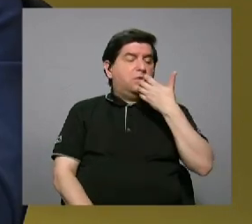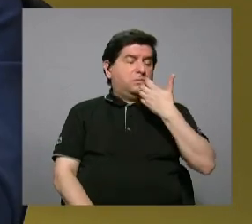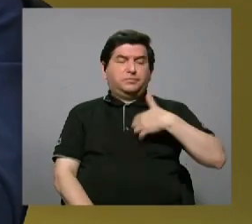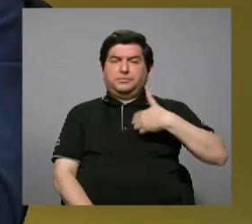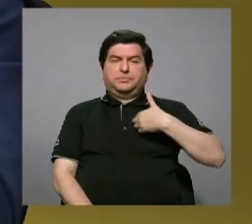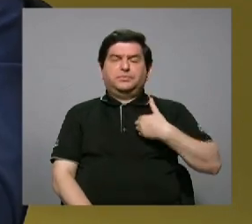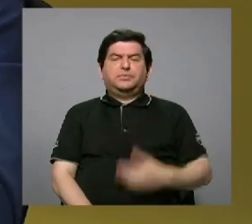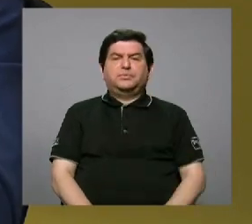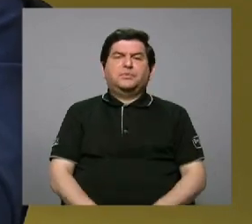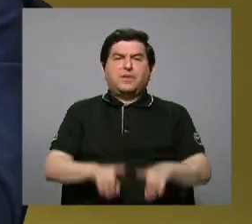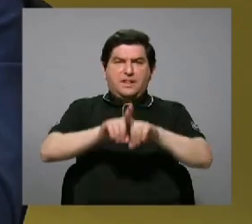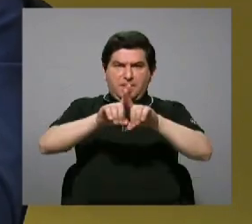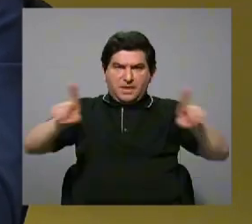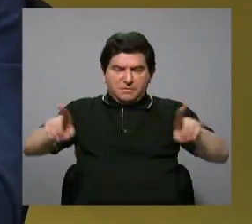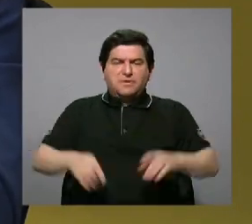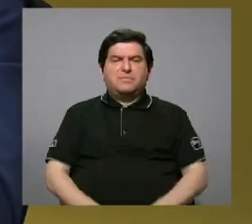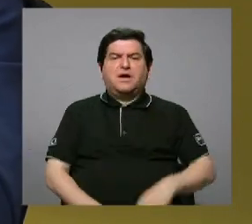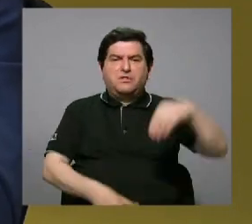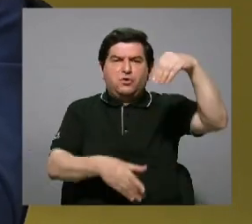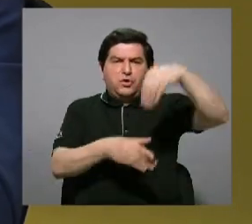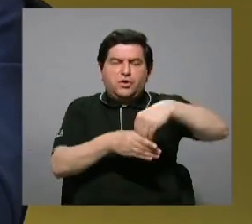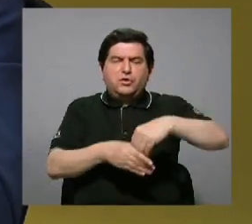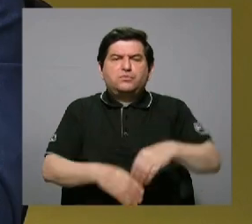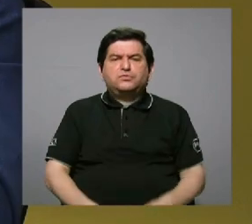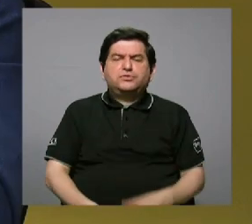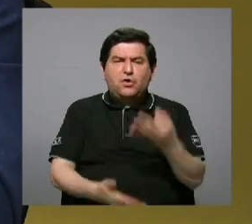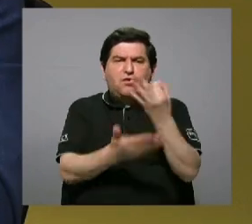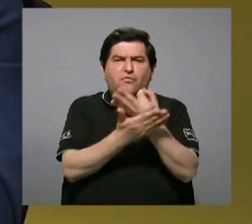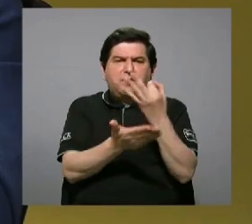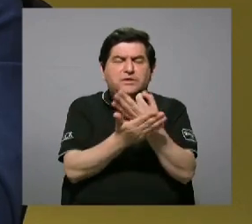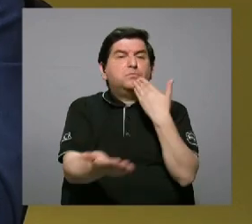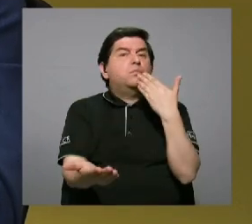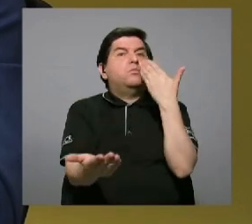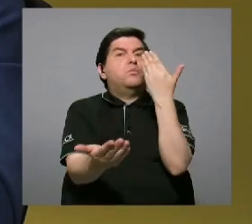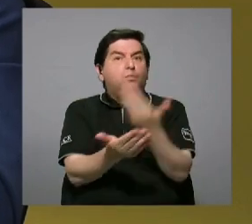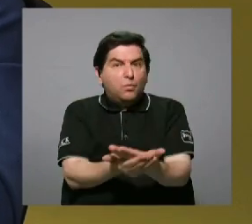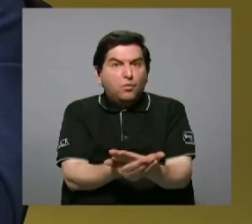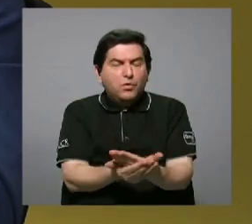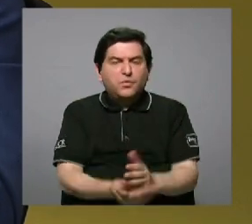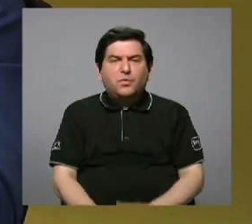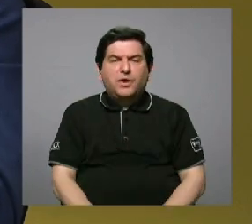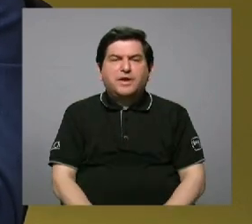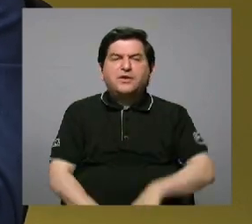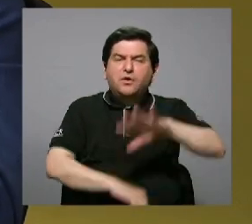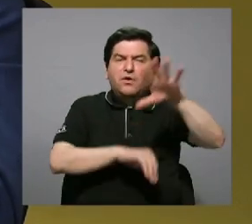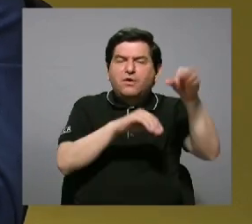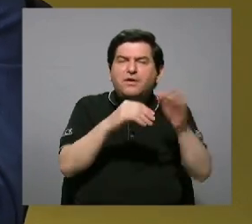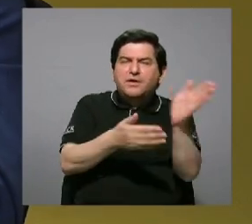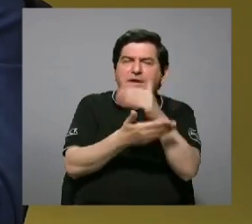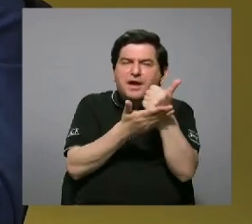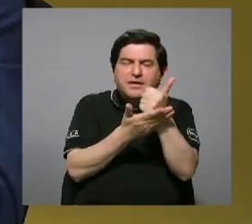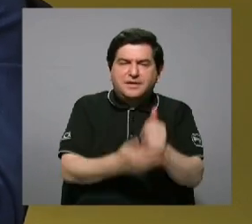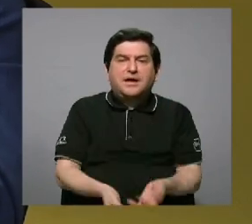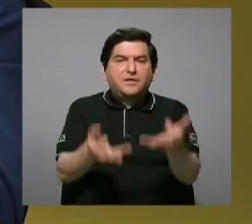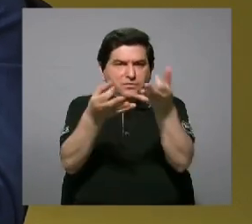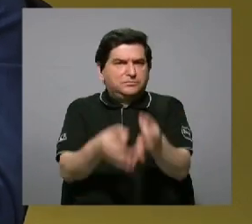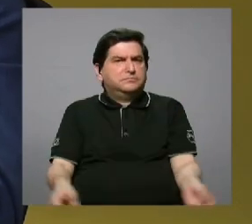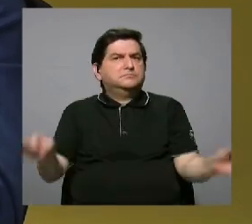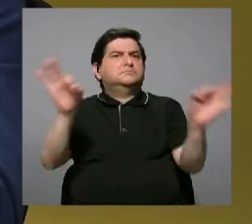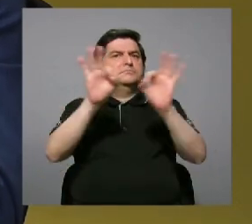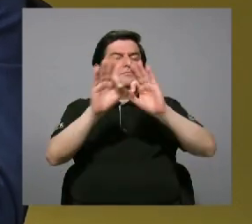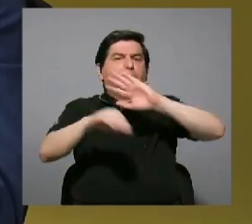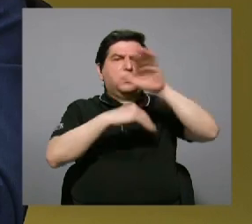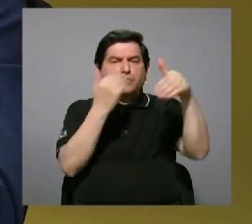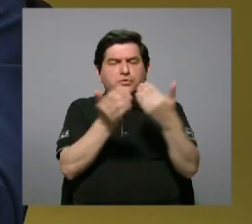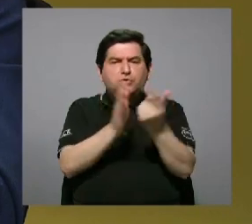un diplomado en inclusión financiera extraordinariamente bueno, y con un detalle adicional que lo realza más todavía. Todo